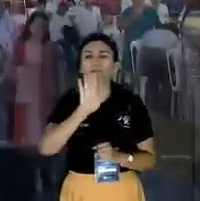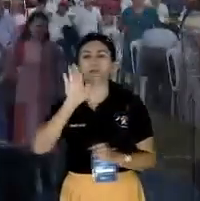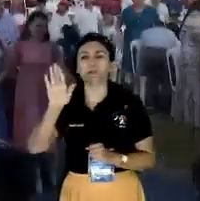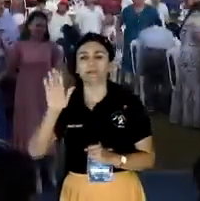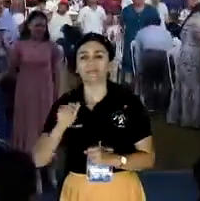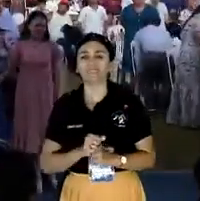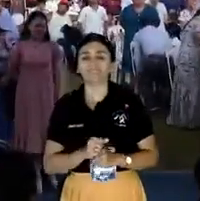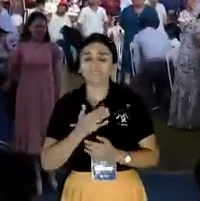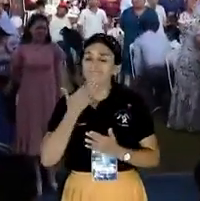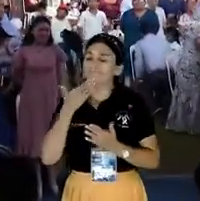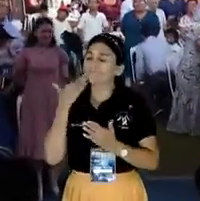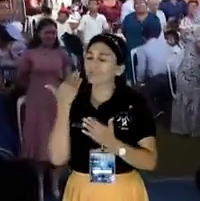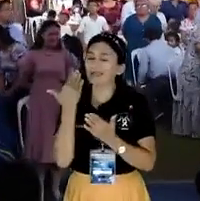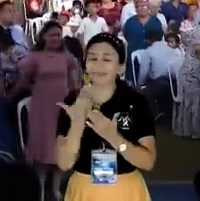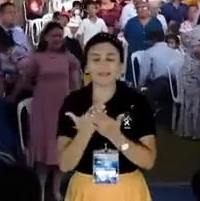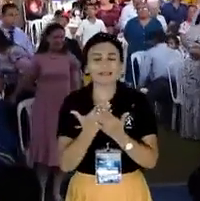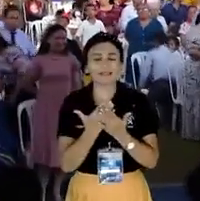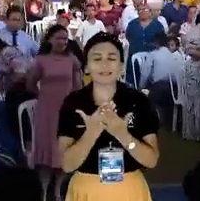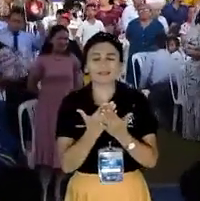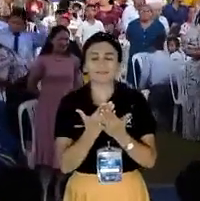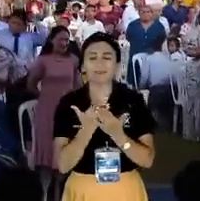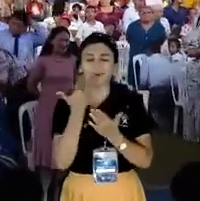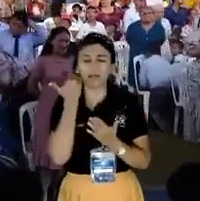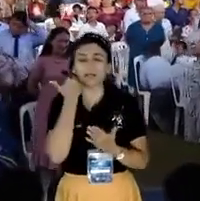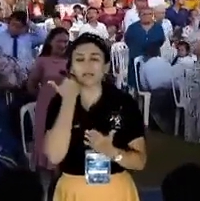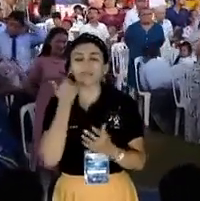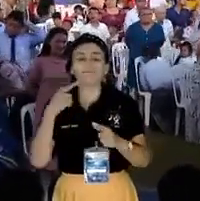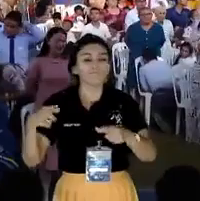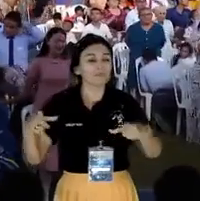por estar en esta tarde, en este lugar.